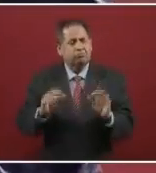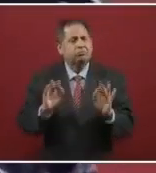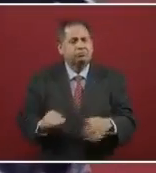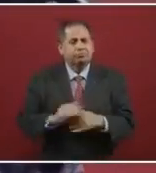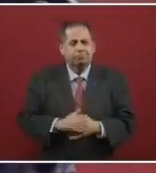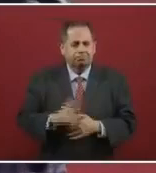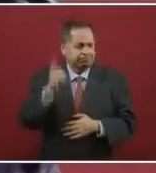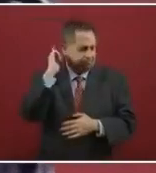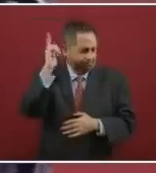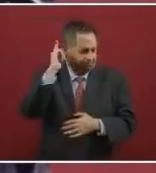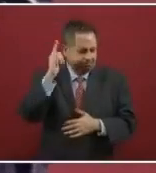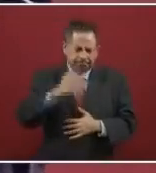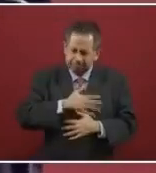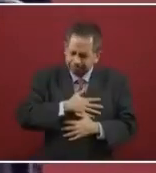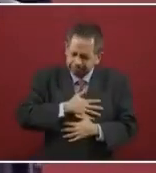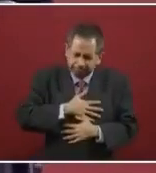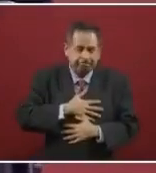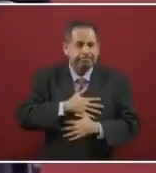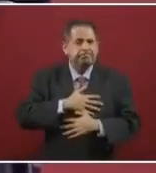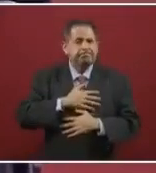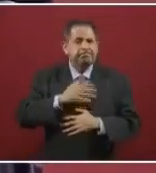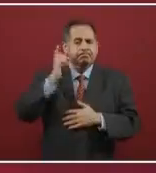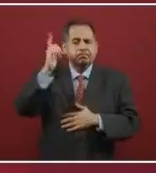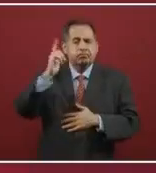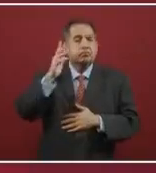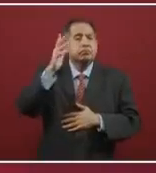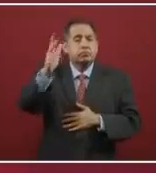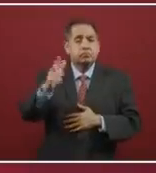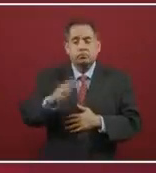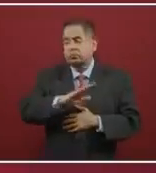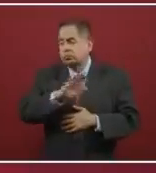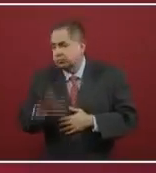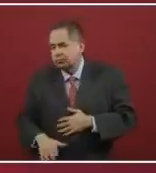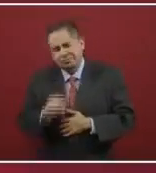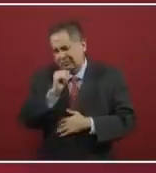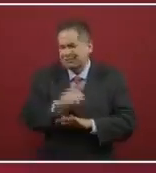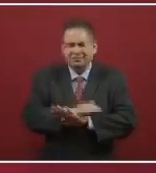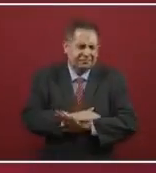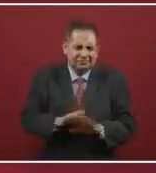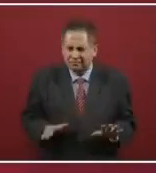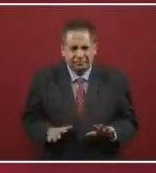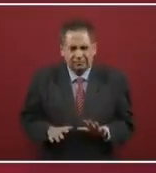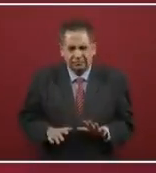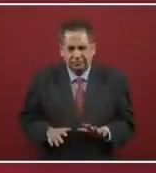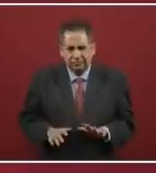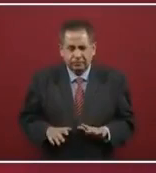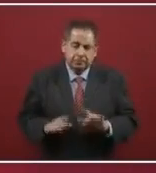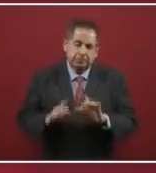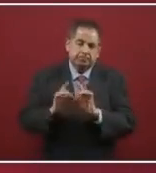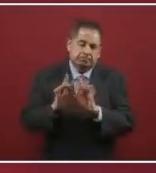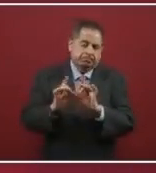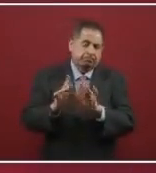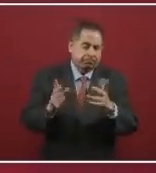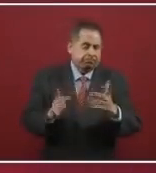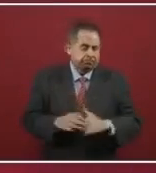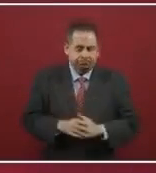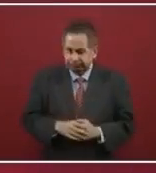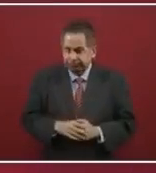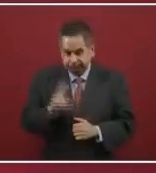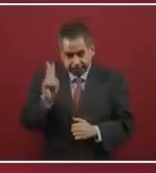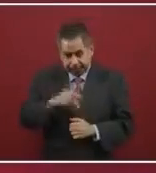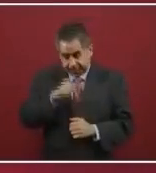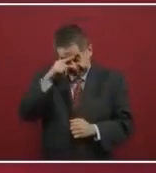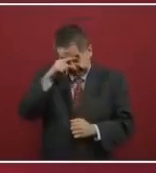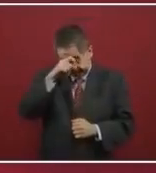deseo con todo mi alma que nadie pierda la vida. Es una circunstancia muy